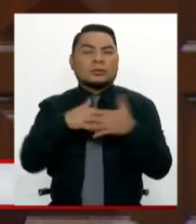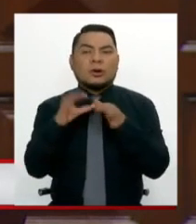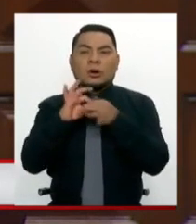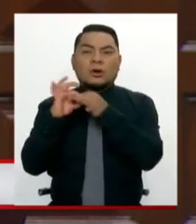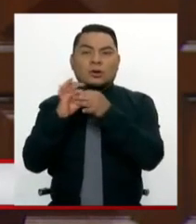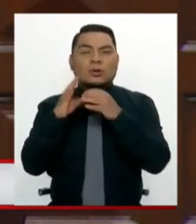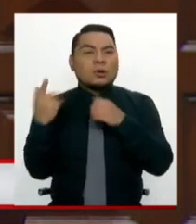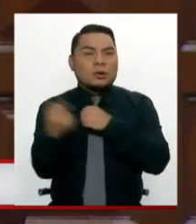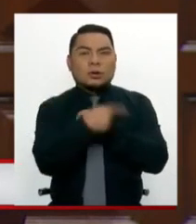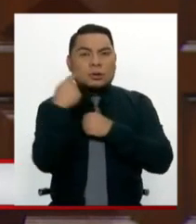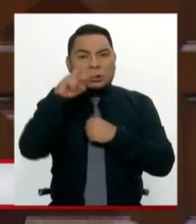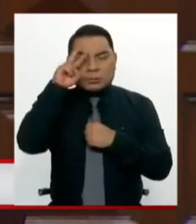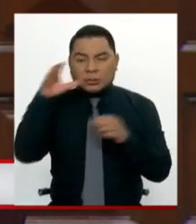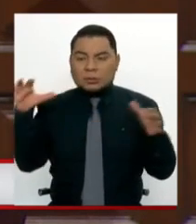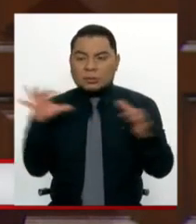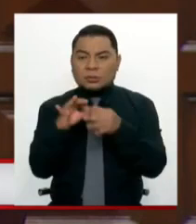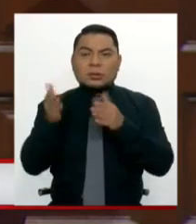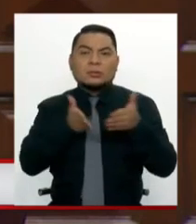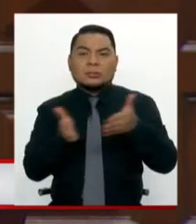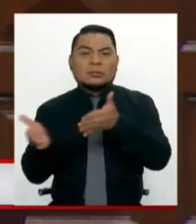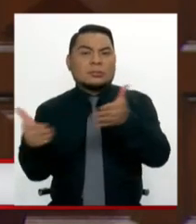nacional, hemos alcanzado